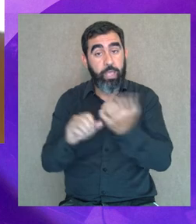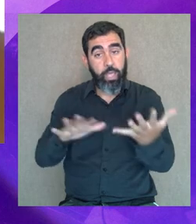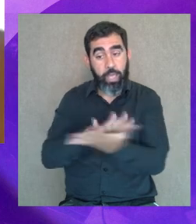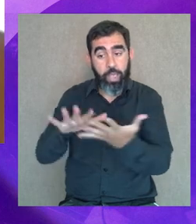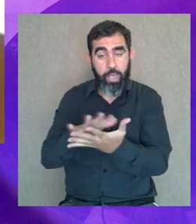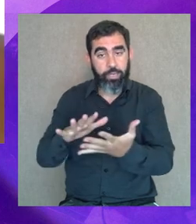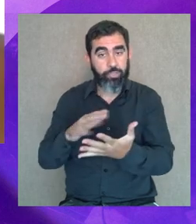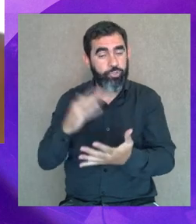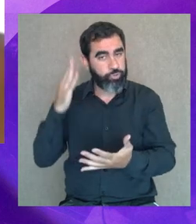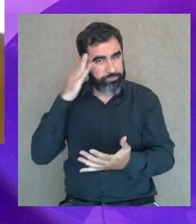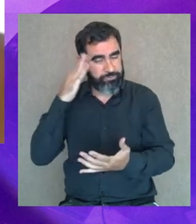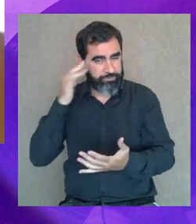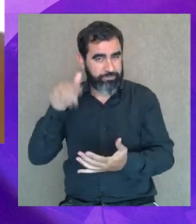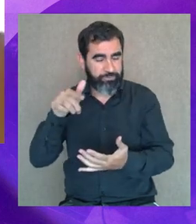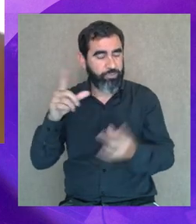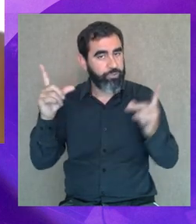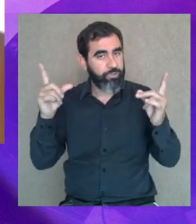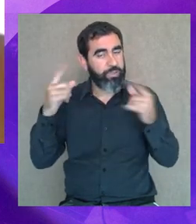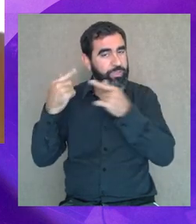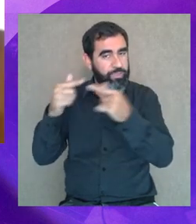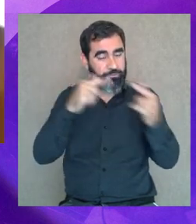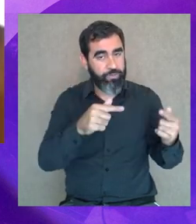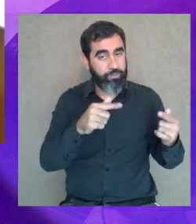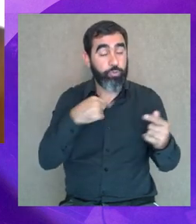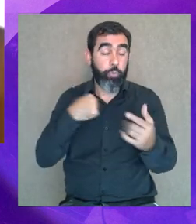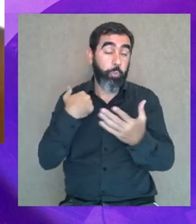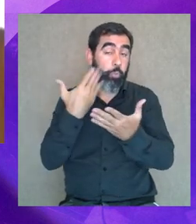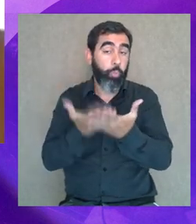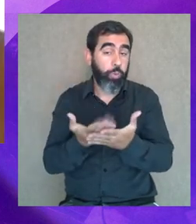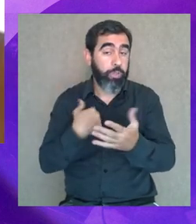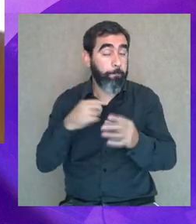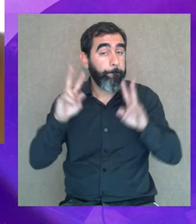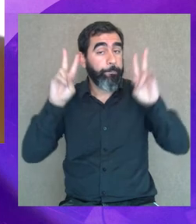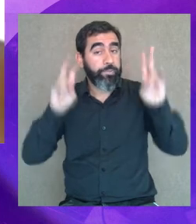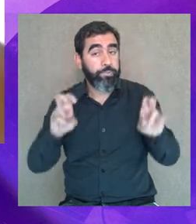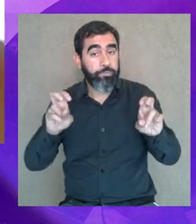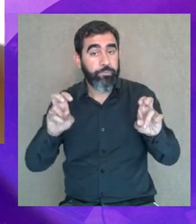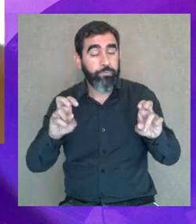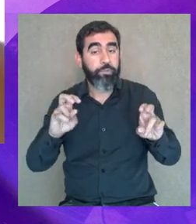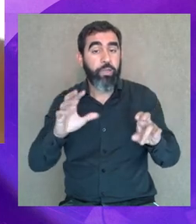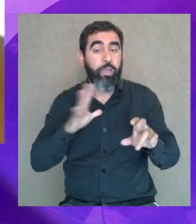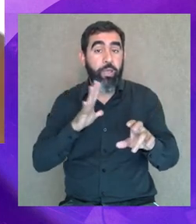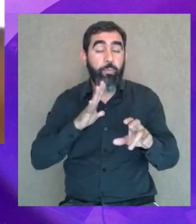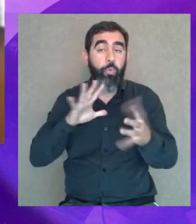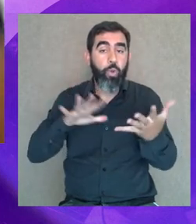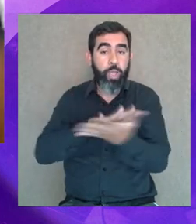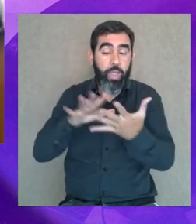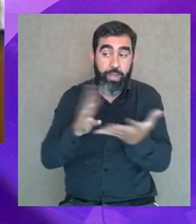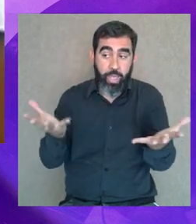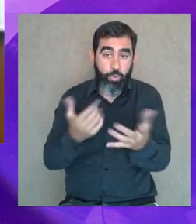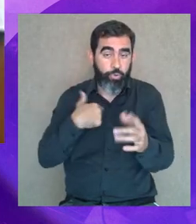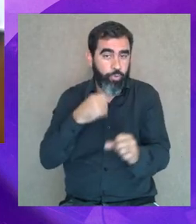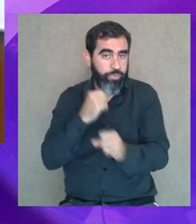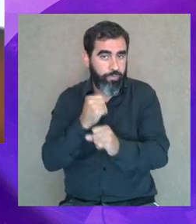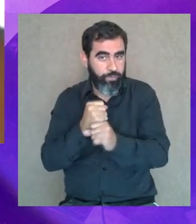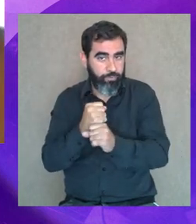otras áreas sé que es un poco o es un poco distinto yo planteo en mi caso me parece que vamos en coche dentro del área que estoy